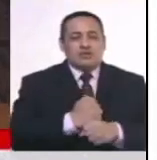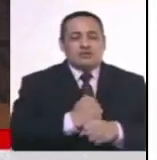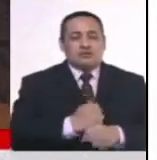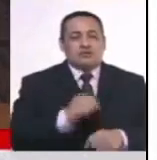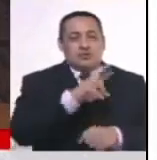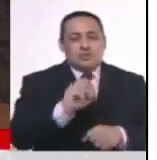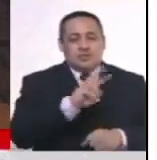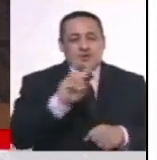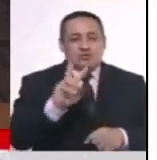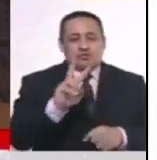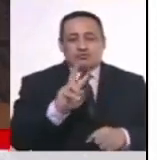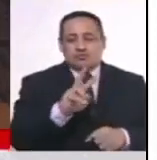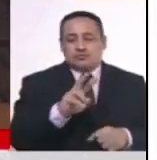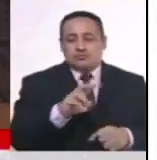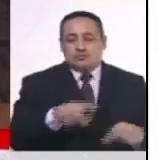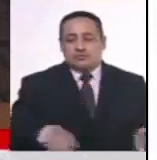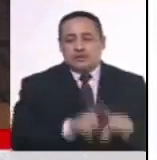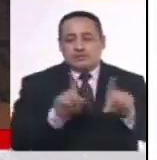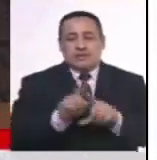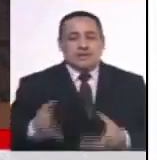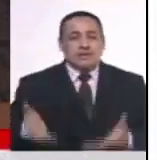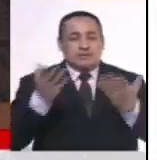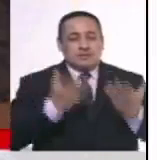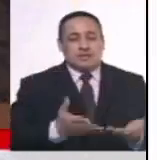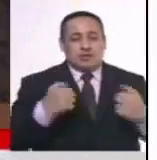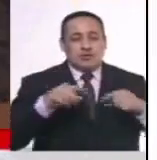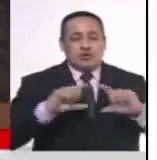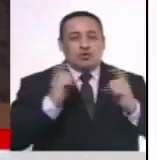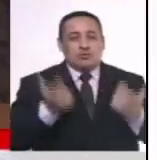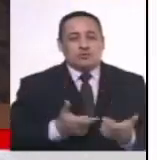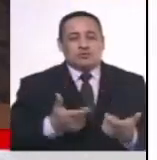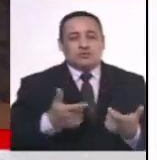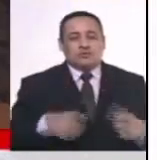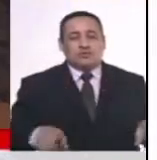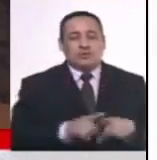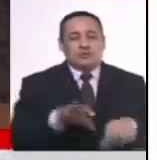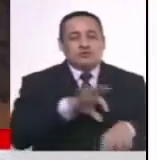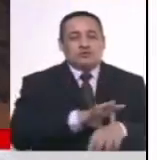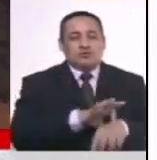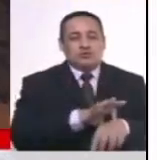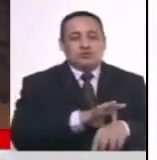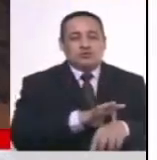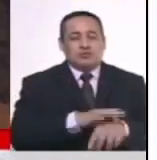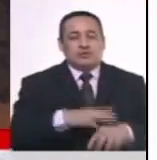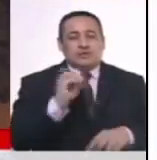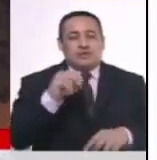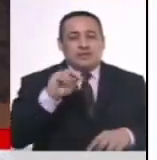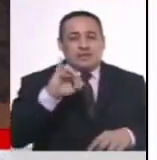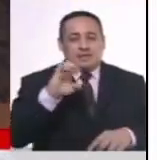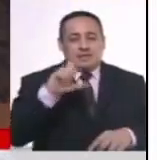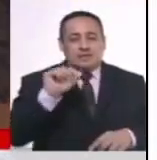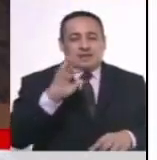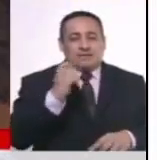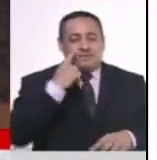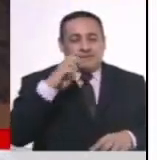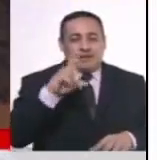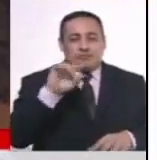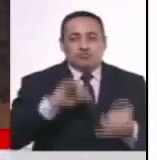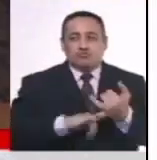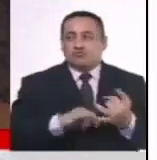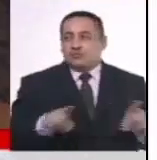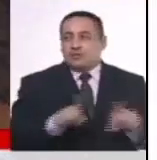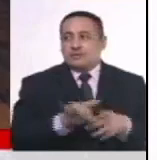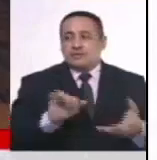del año 2022 el invitado a nuestra comisión, doctor Daniel Filmus, ministro